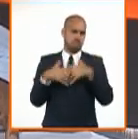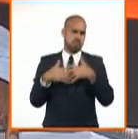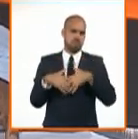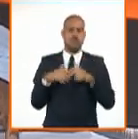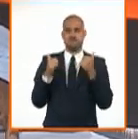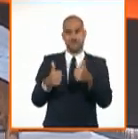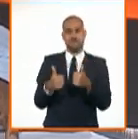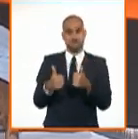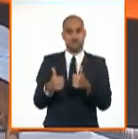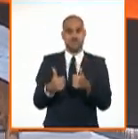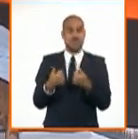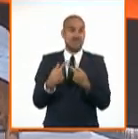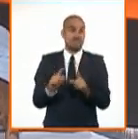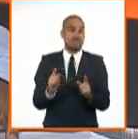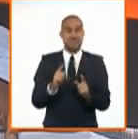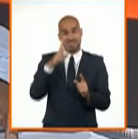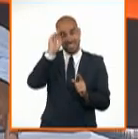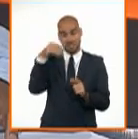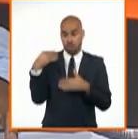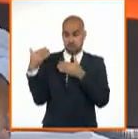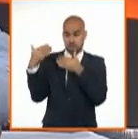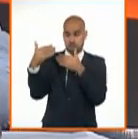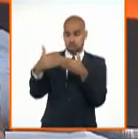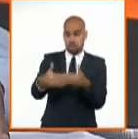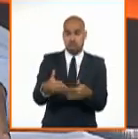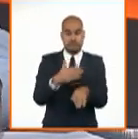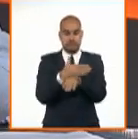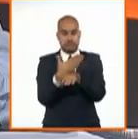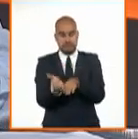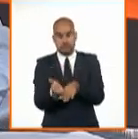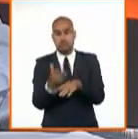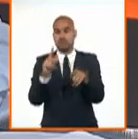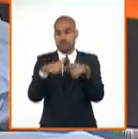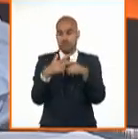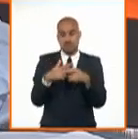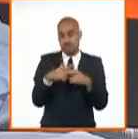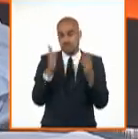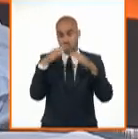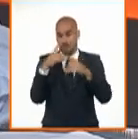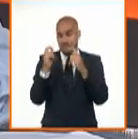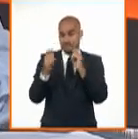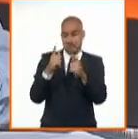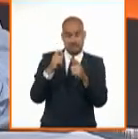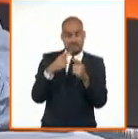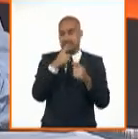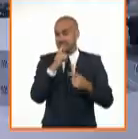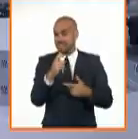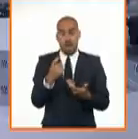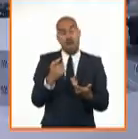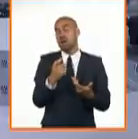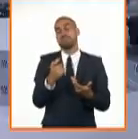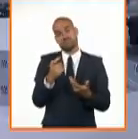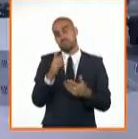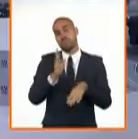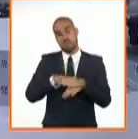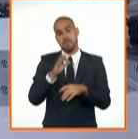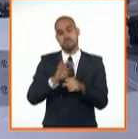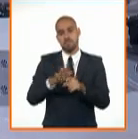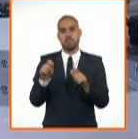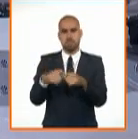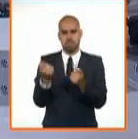reciente constantes pudiera estar generando esa esa potencia que eso se cobre para